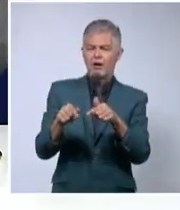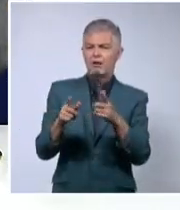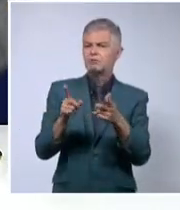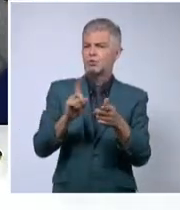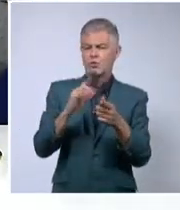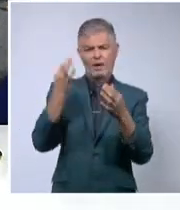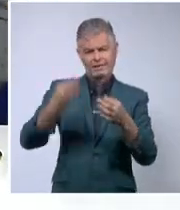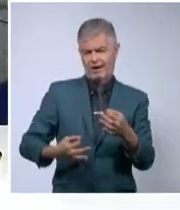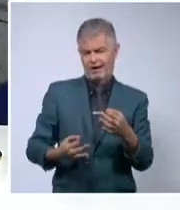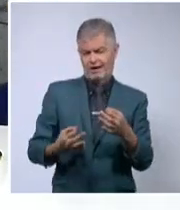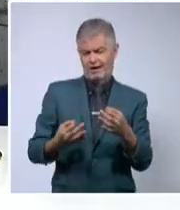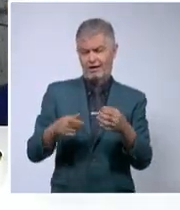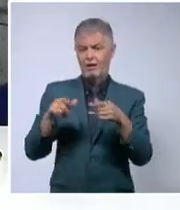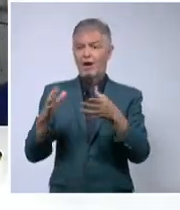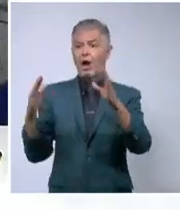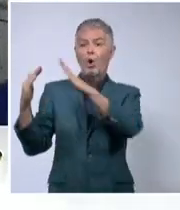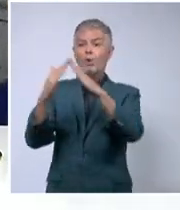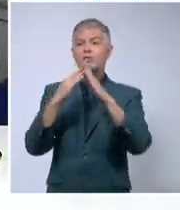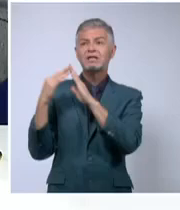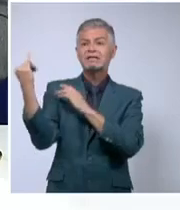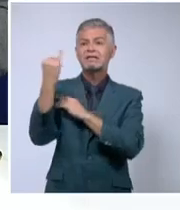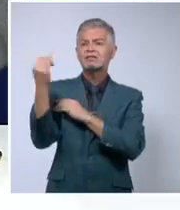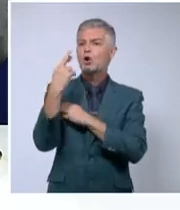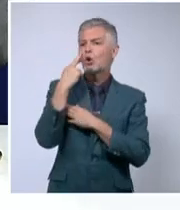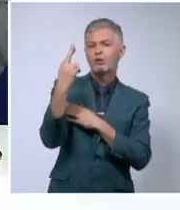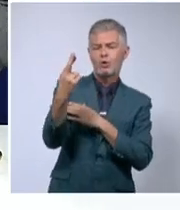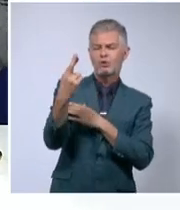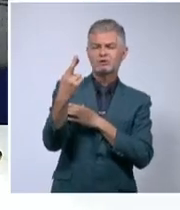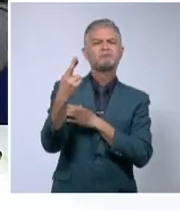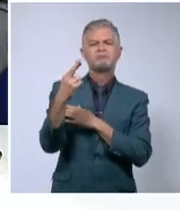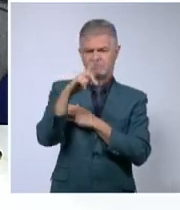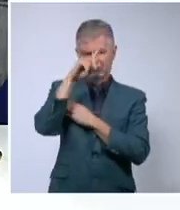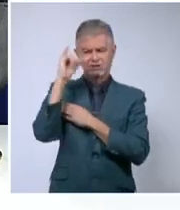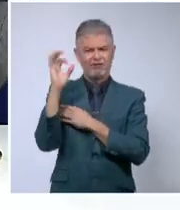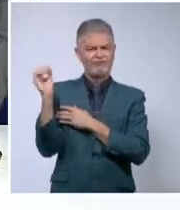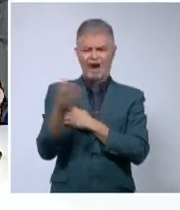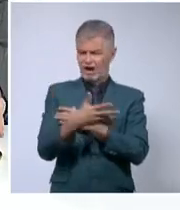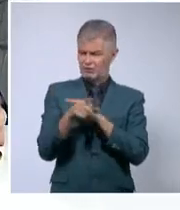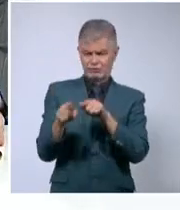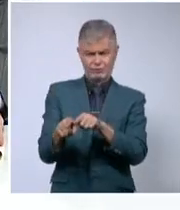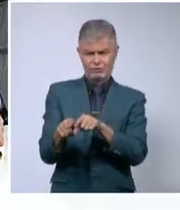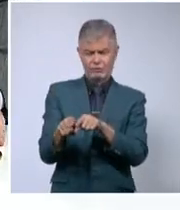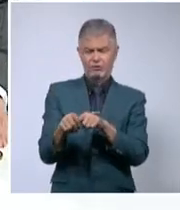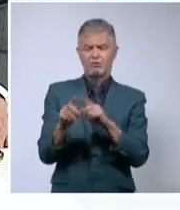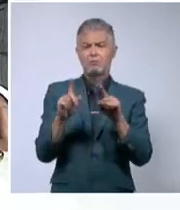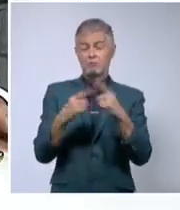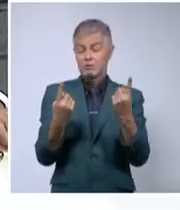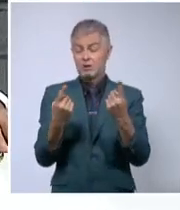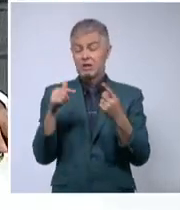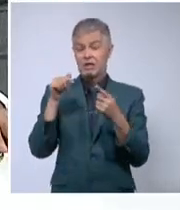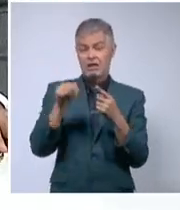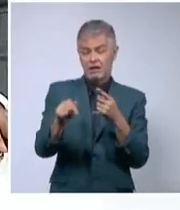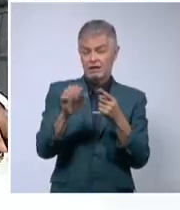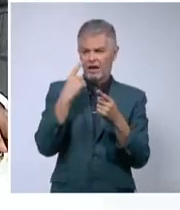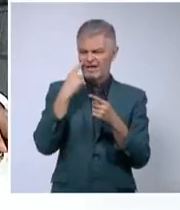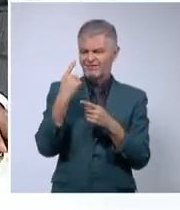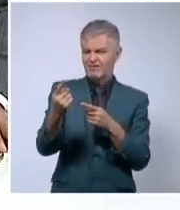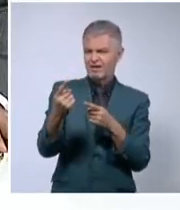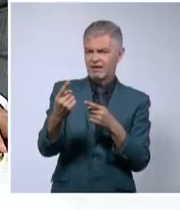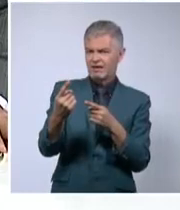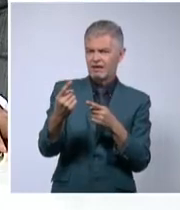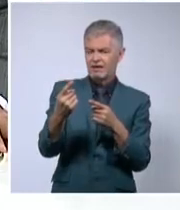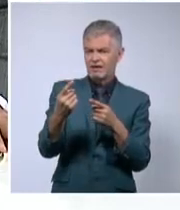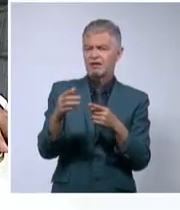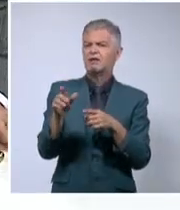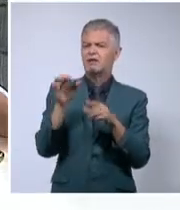Falso. Simplemente los mismos de siempre se mantienen en sus posiciones porque no les queda otro remedio. Parte de la OEA y de la